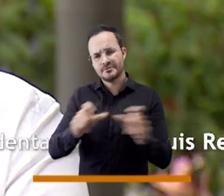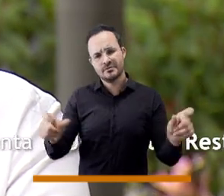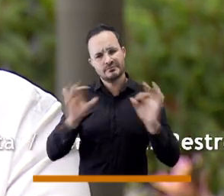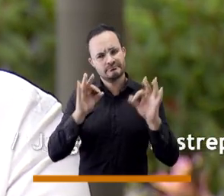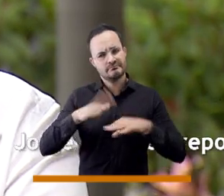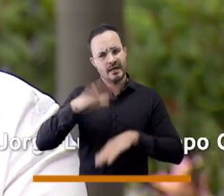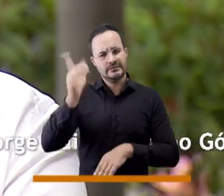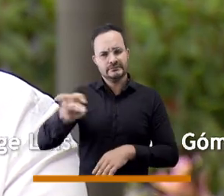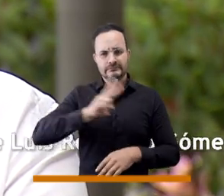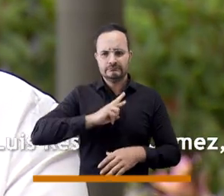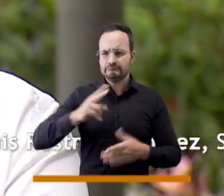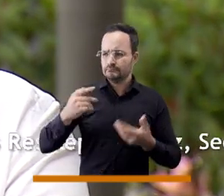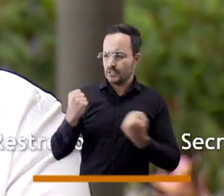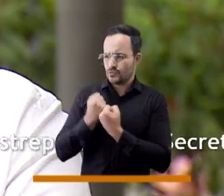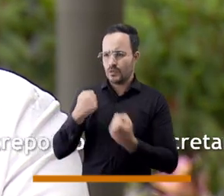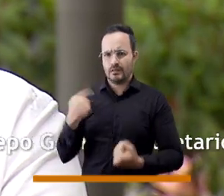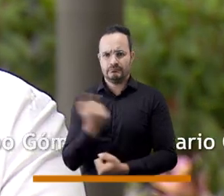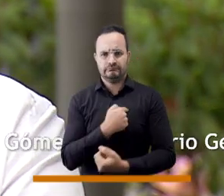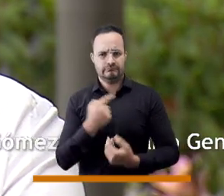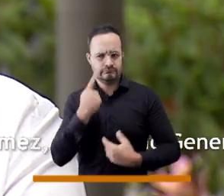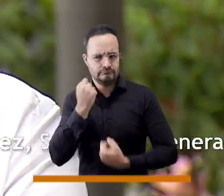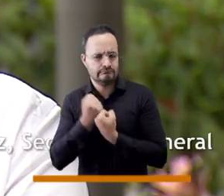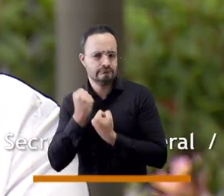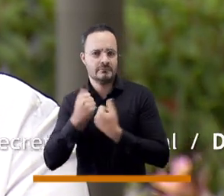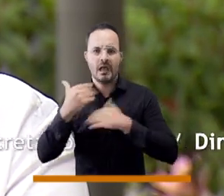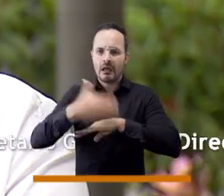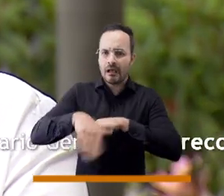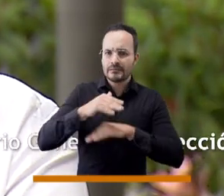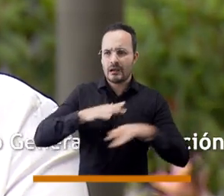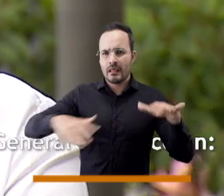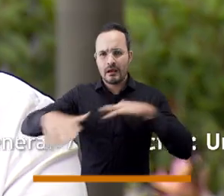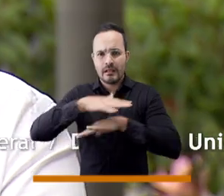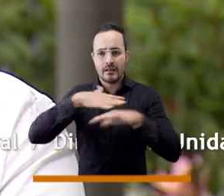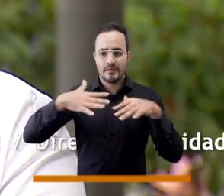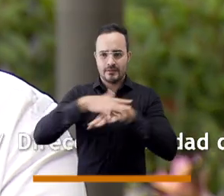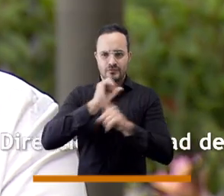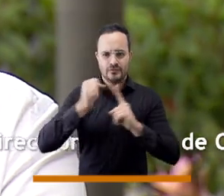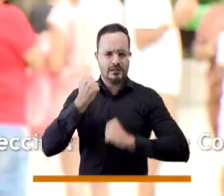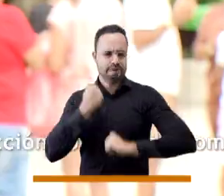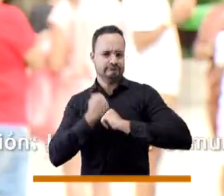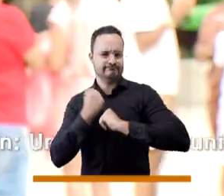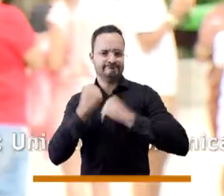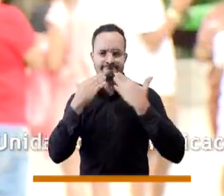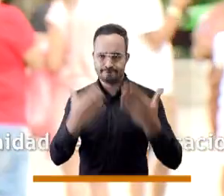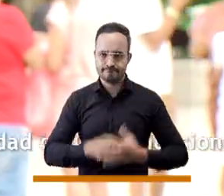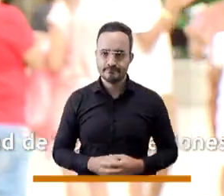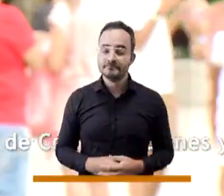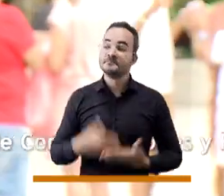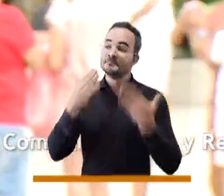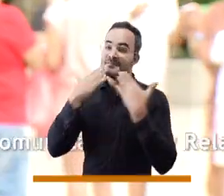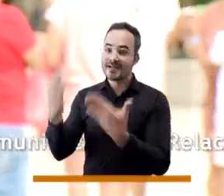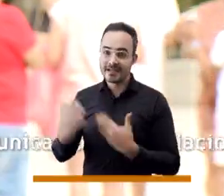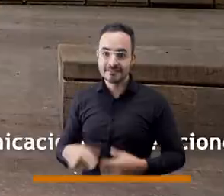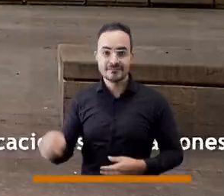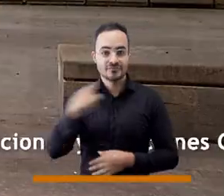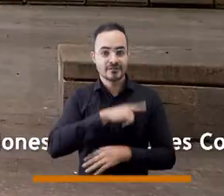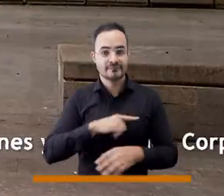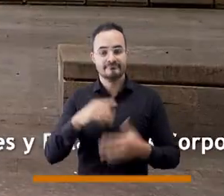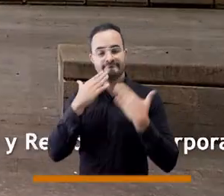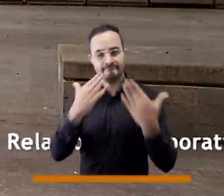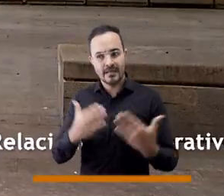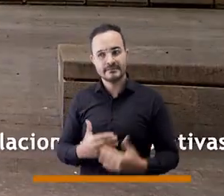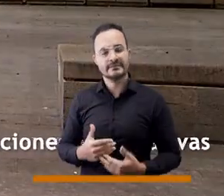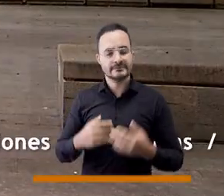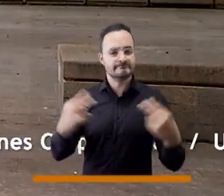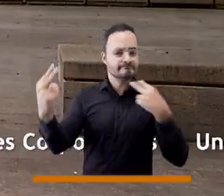tenido en las calles y en las redes sociales de toda la ciudad de Medellín, que ha sido muy especial. Muchísimas gracias, diputado, concejal, y